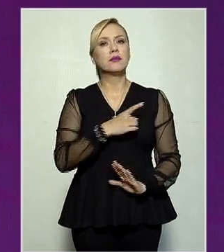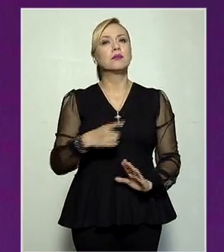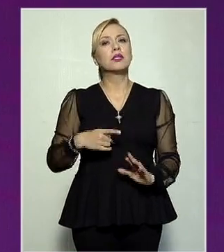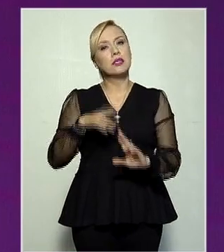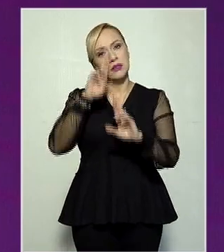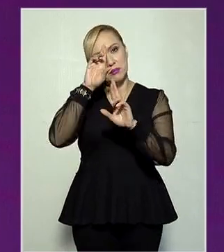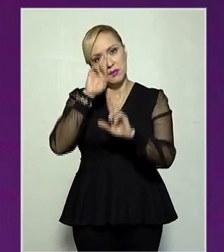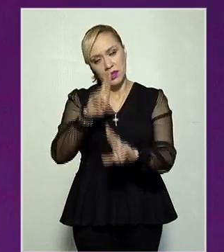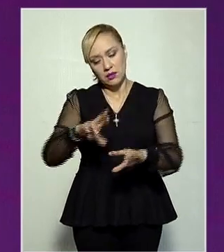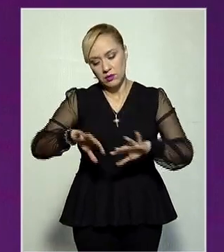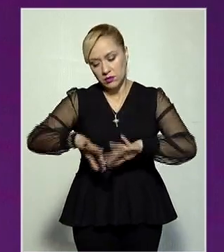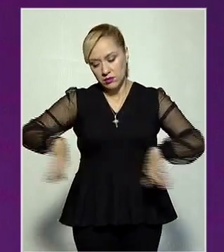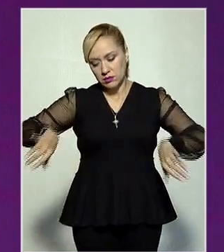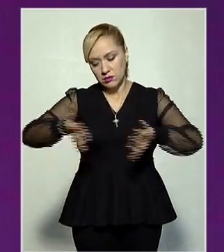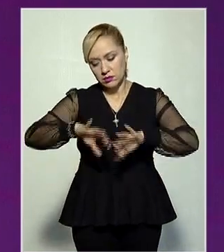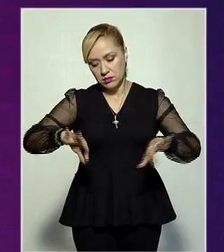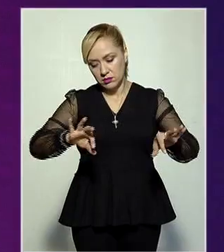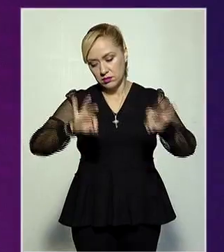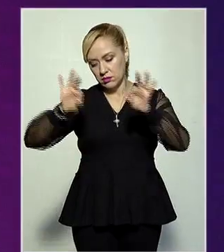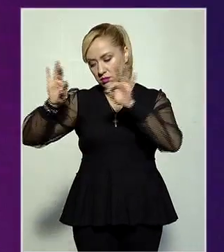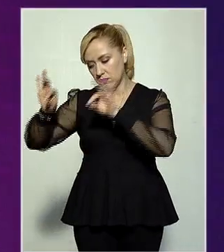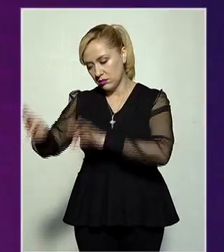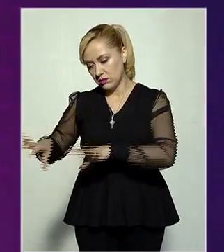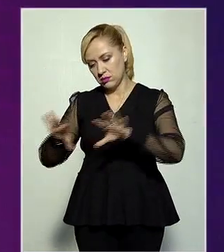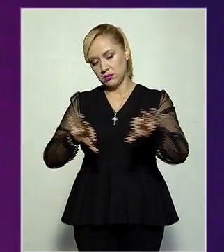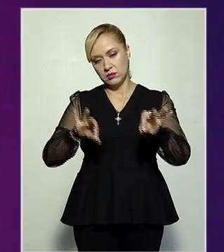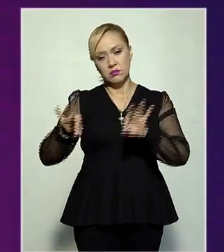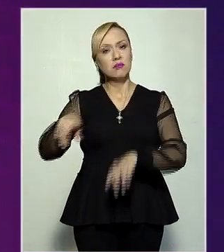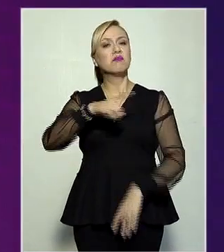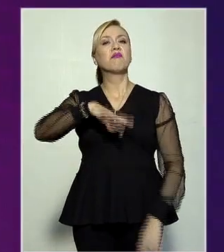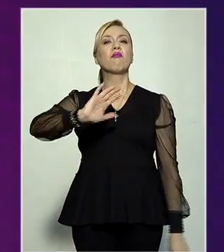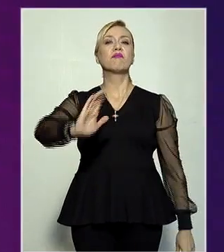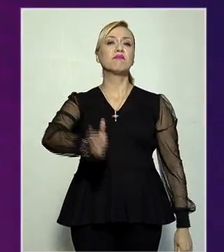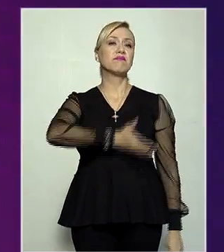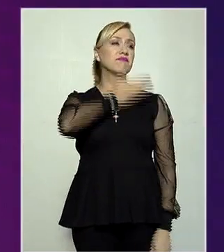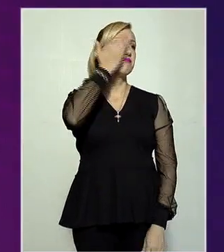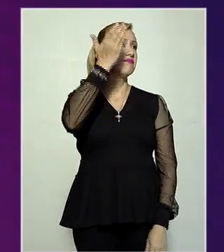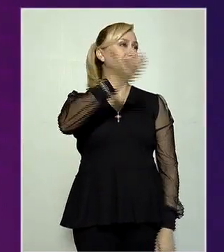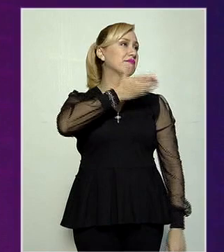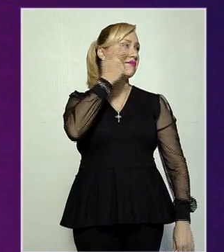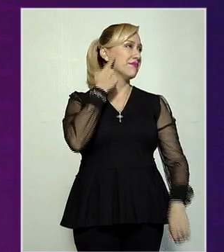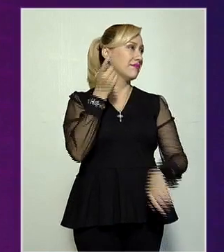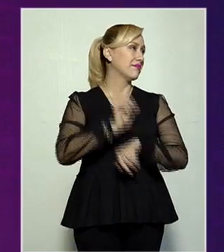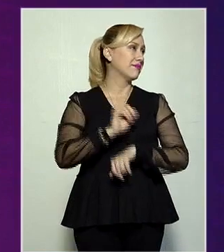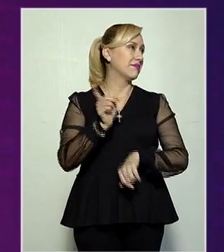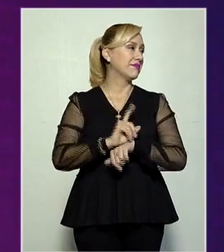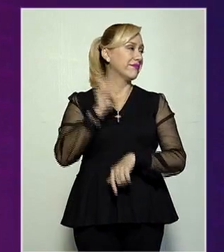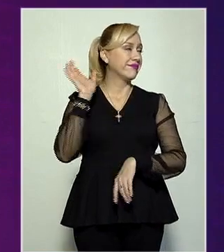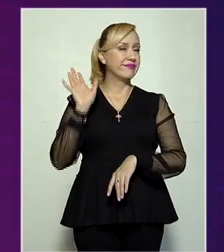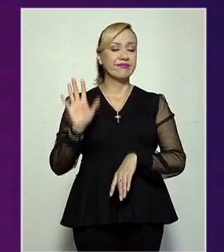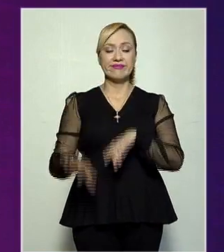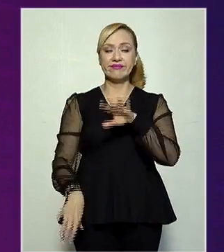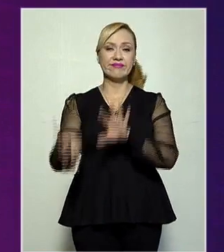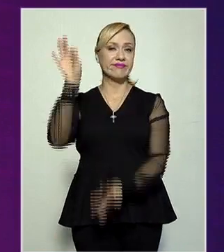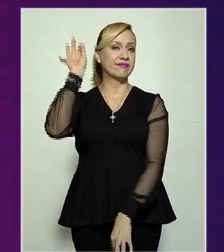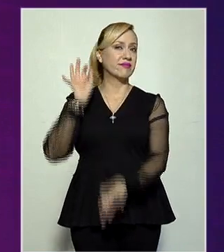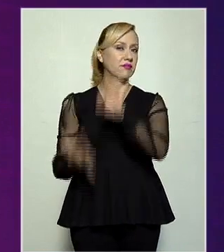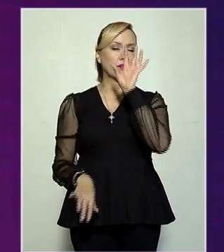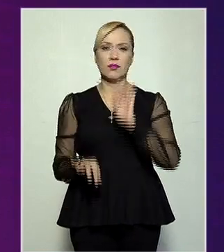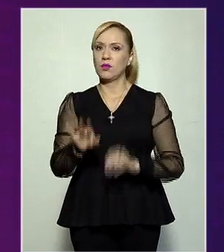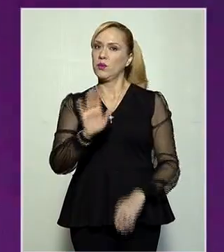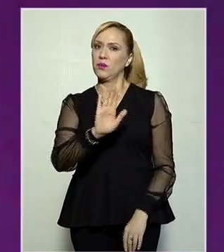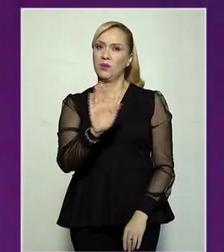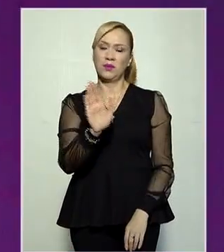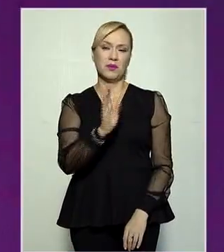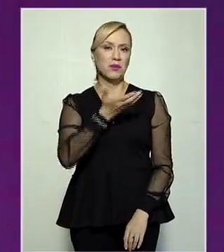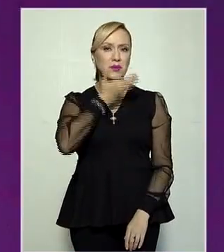dignidad. O sea, ya estamos lamentablemente muy acostumbrados a escuchar este tipo de noticias. No debería de ser que estemos tan